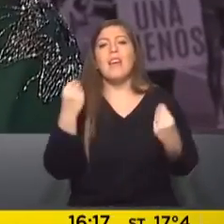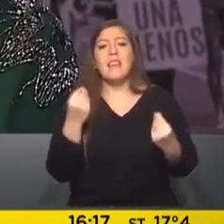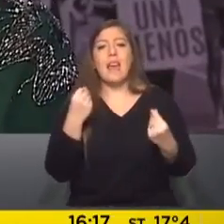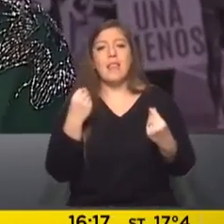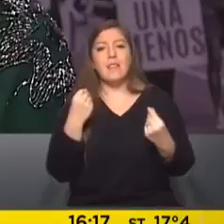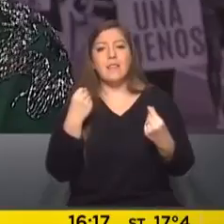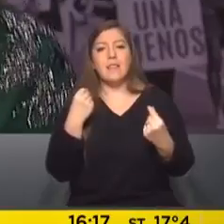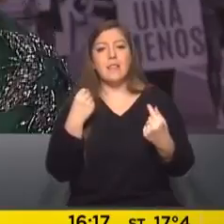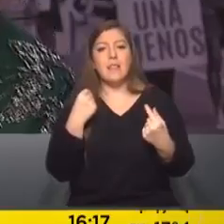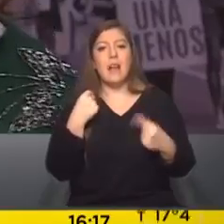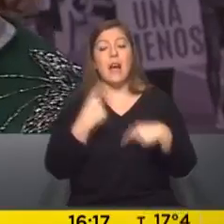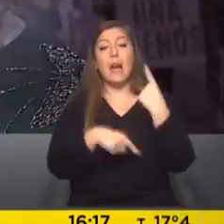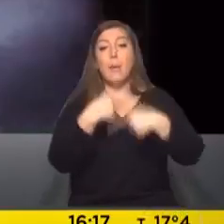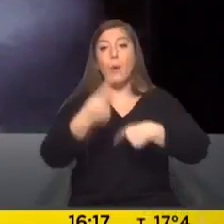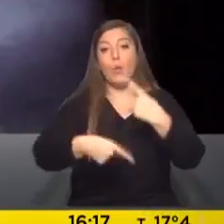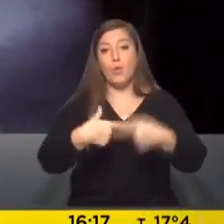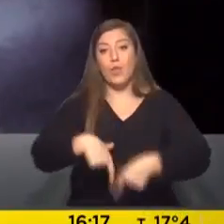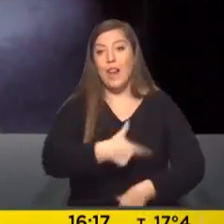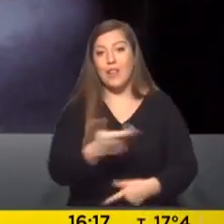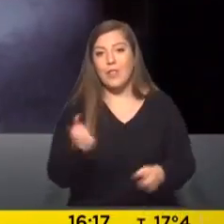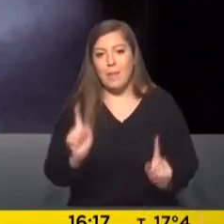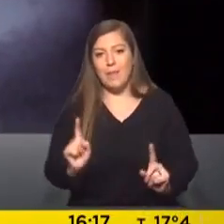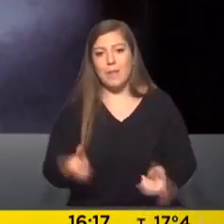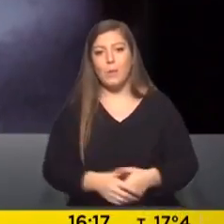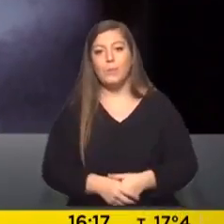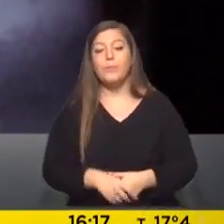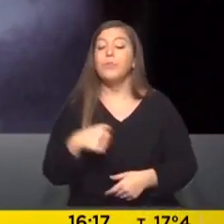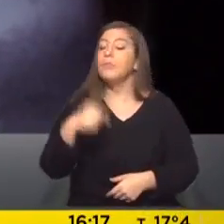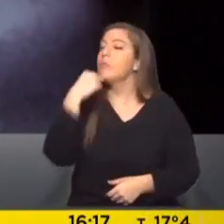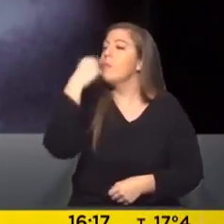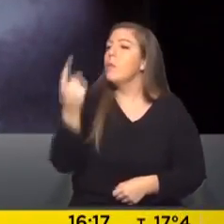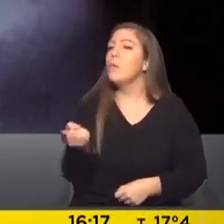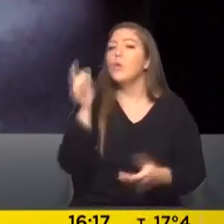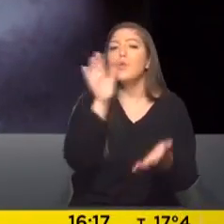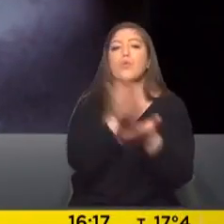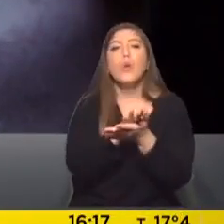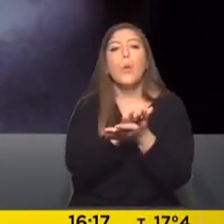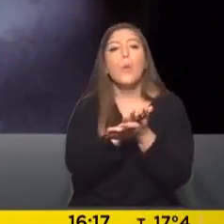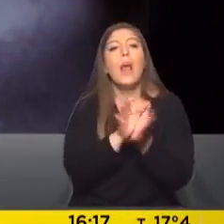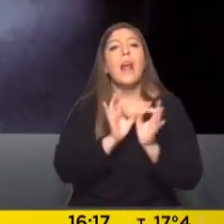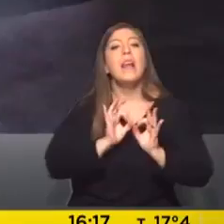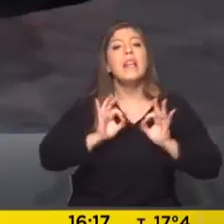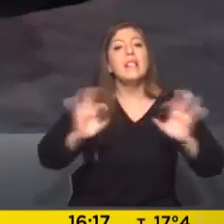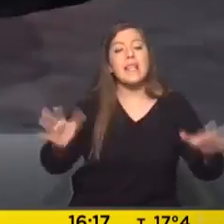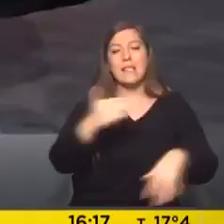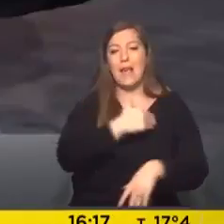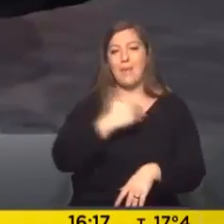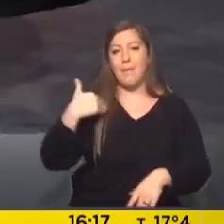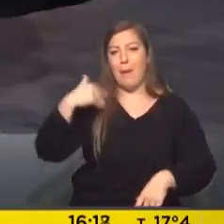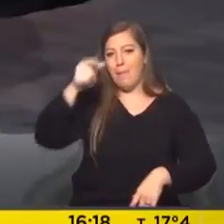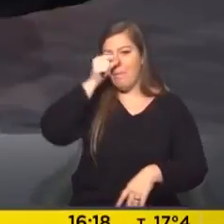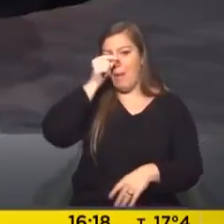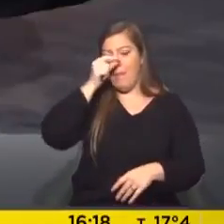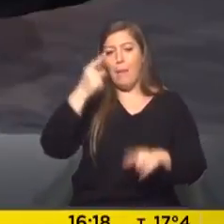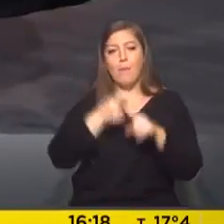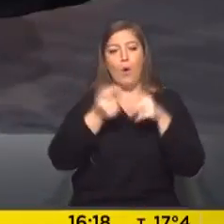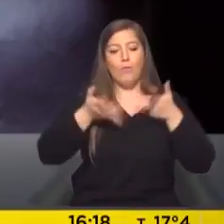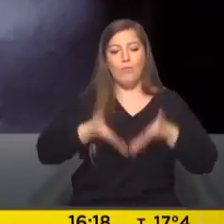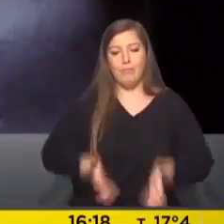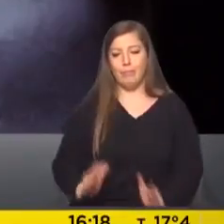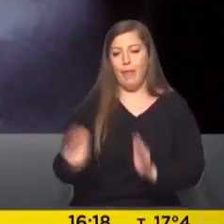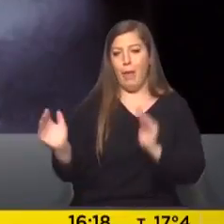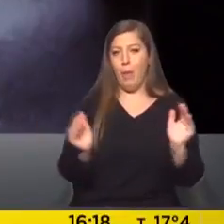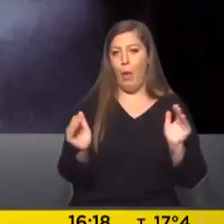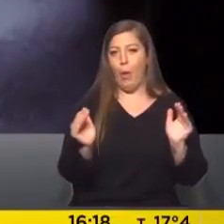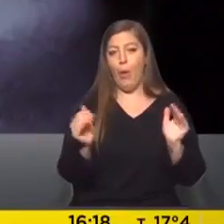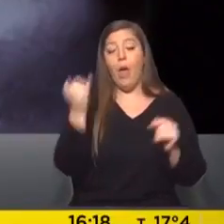reproducción de la sociedad misma, ¿no? Bueno, y ahí eso me lleva, chicas, a preguntarles acerca de las licencias parentales, ¿no? Las licencias por maternidad y también los días que